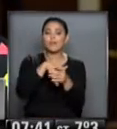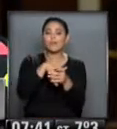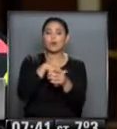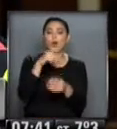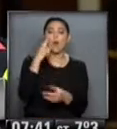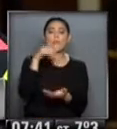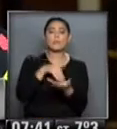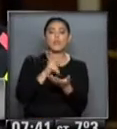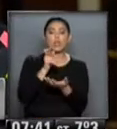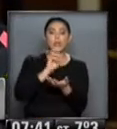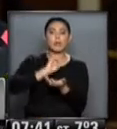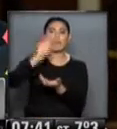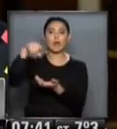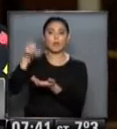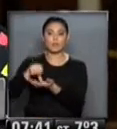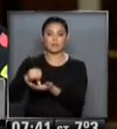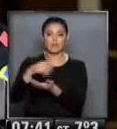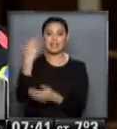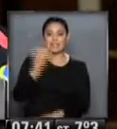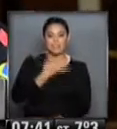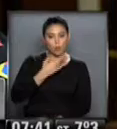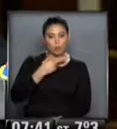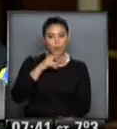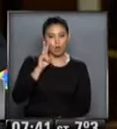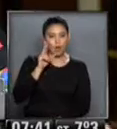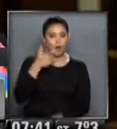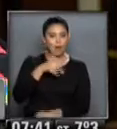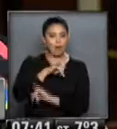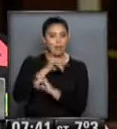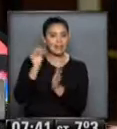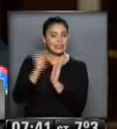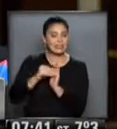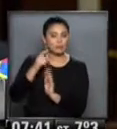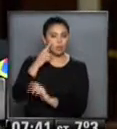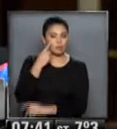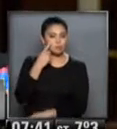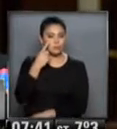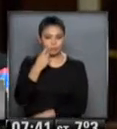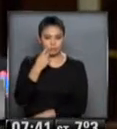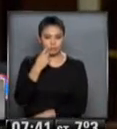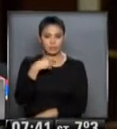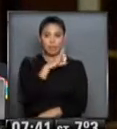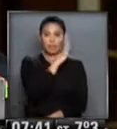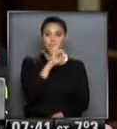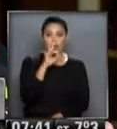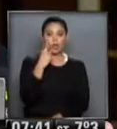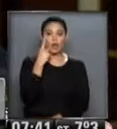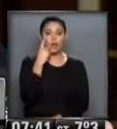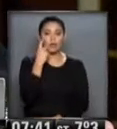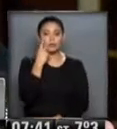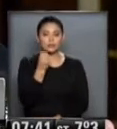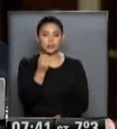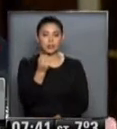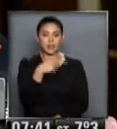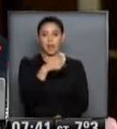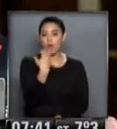$1 millón. Seguramente esa información será observada. Será observada y a partir de que el banco observe,